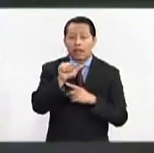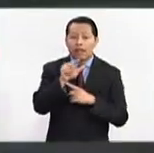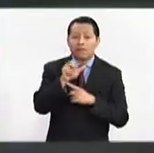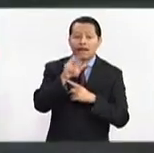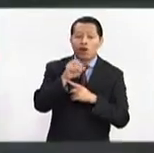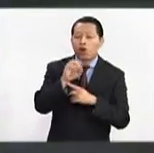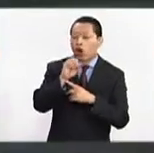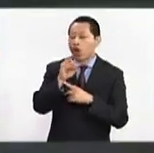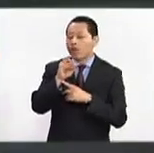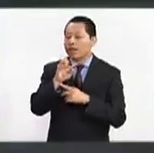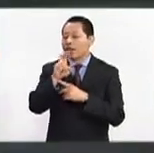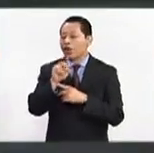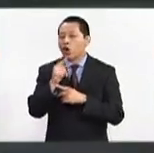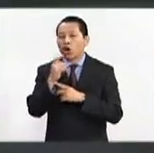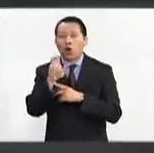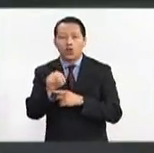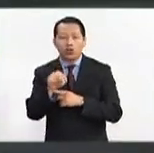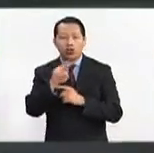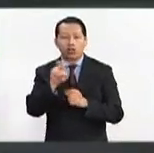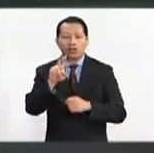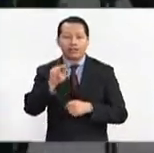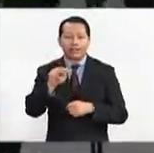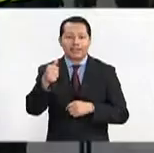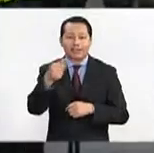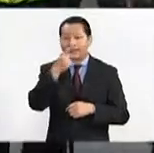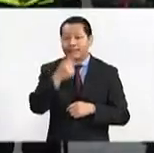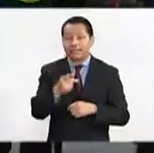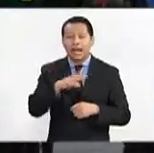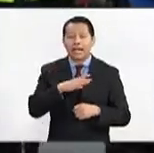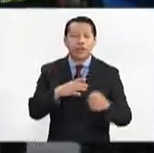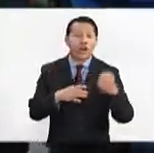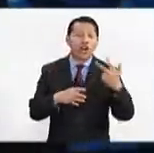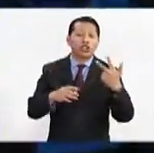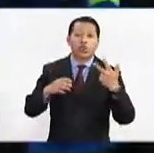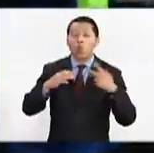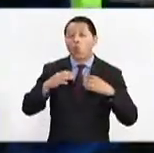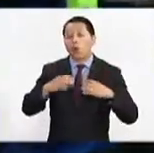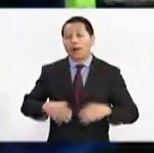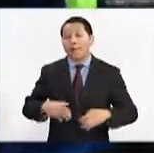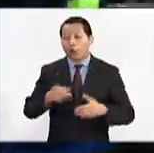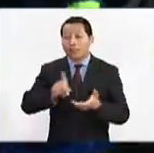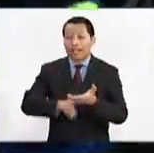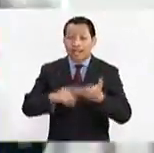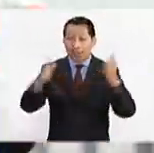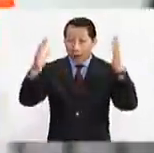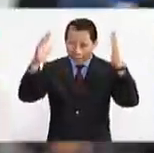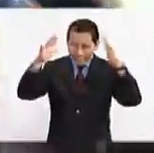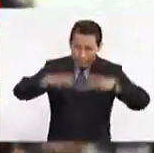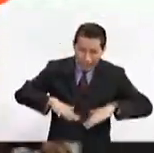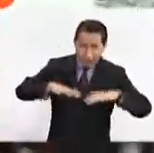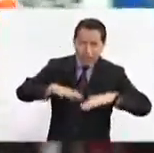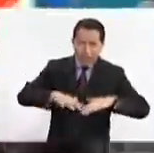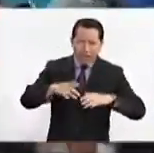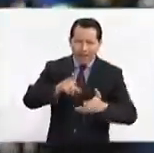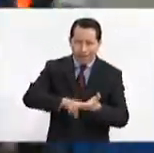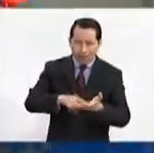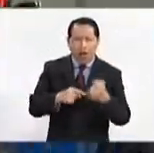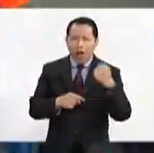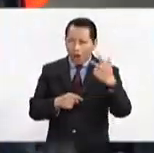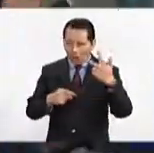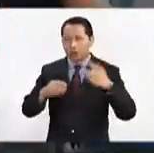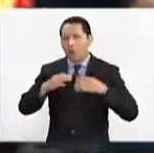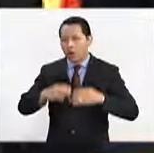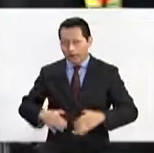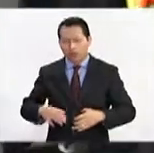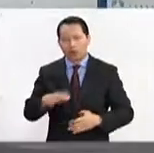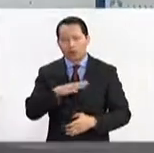Obregón 286 se presume que aún hay 8 cuerpos bajo los escombros. Aseguró que por esa razón los rescatistas